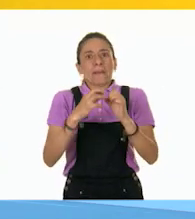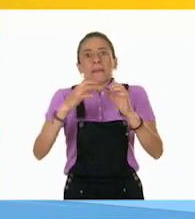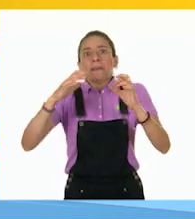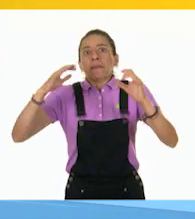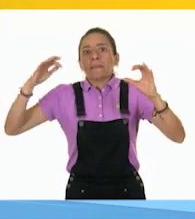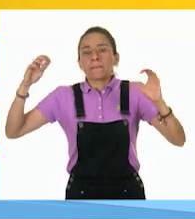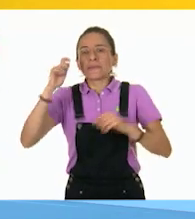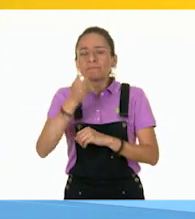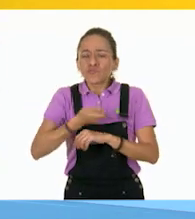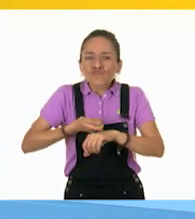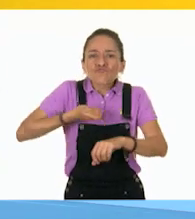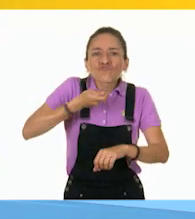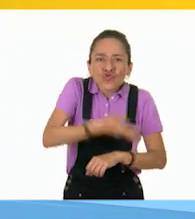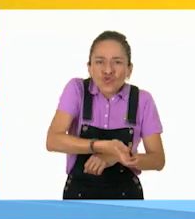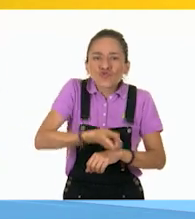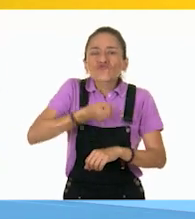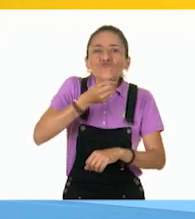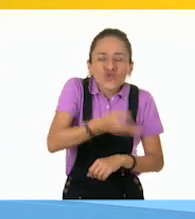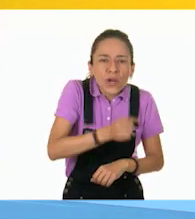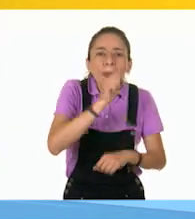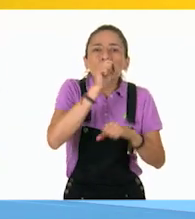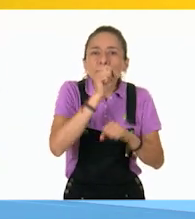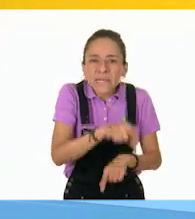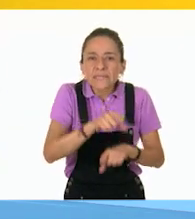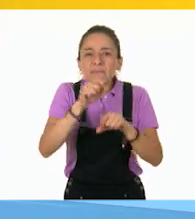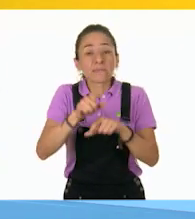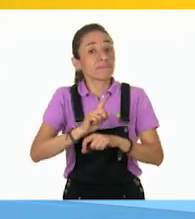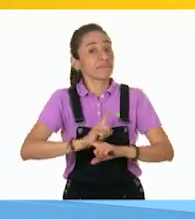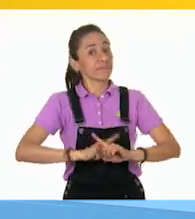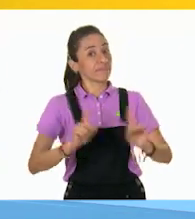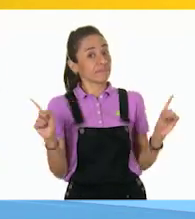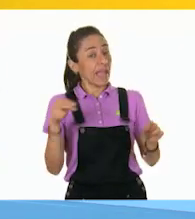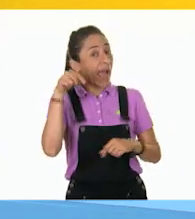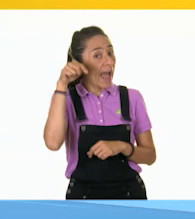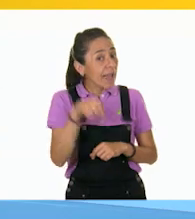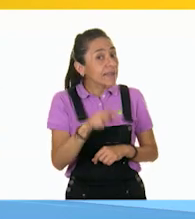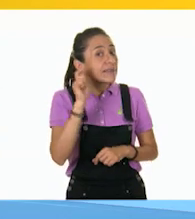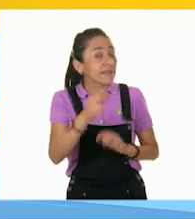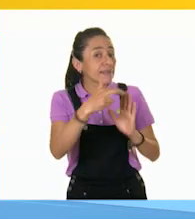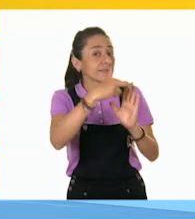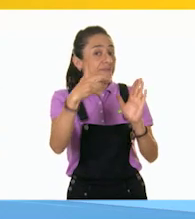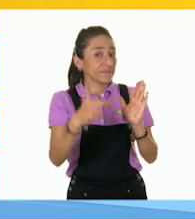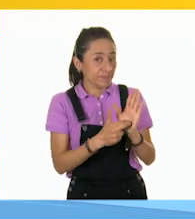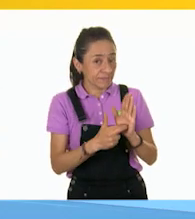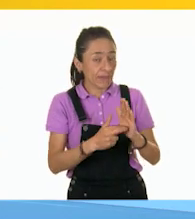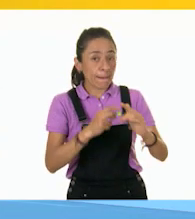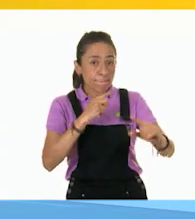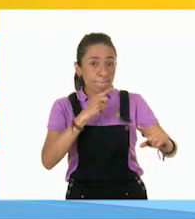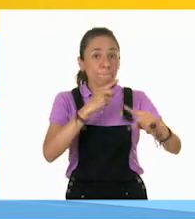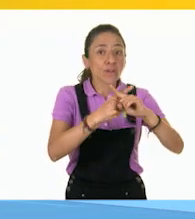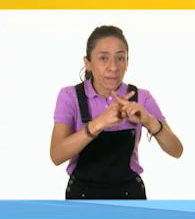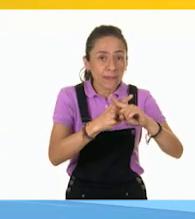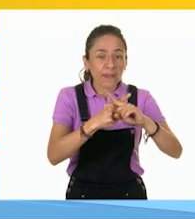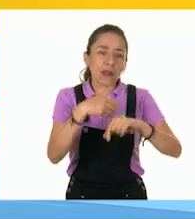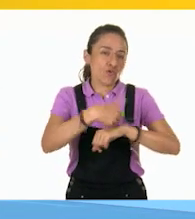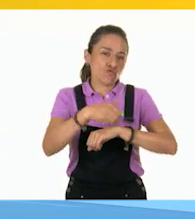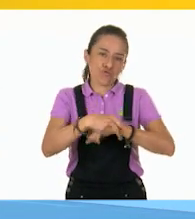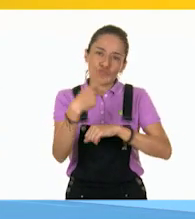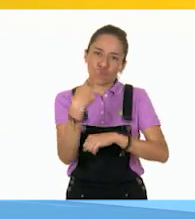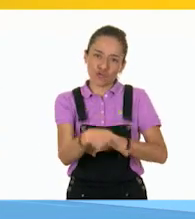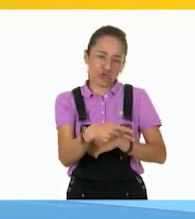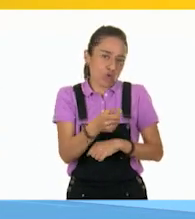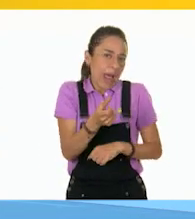sumar una cantidad constante, aquí el patrón es multiplicar por un número natural, aunque el